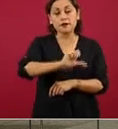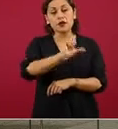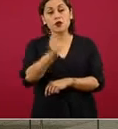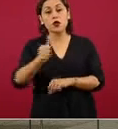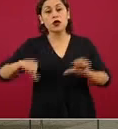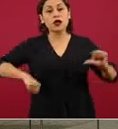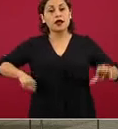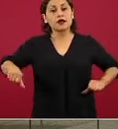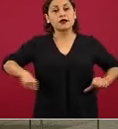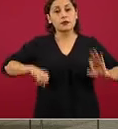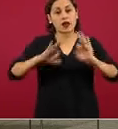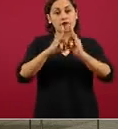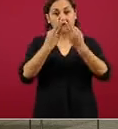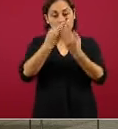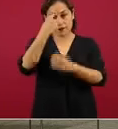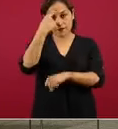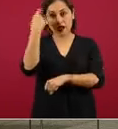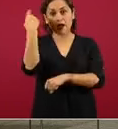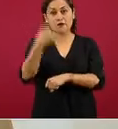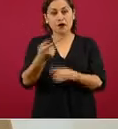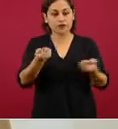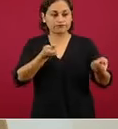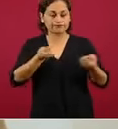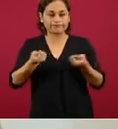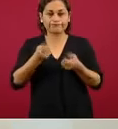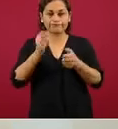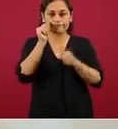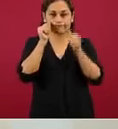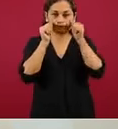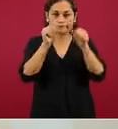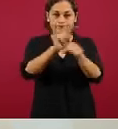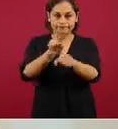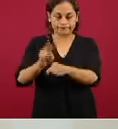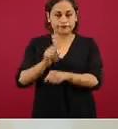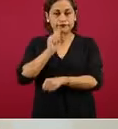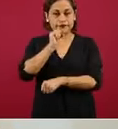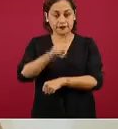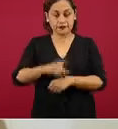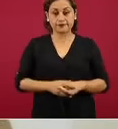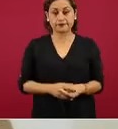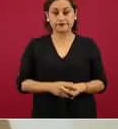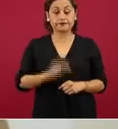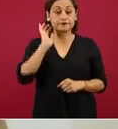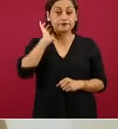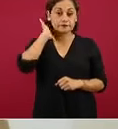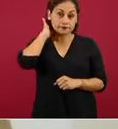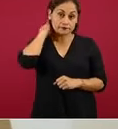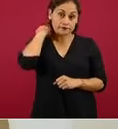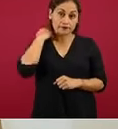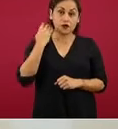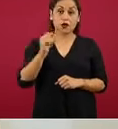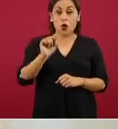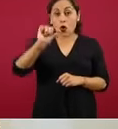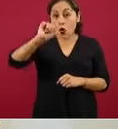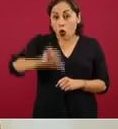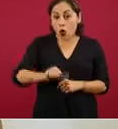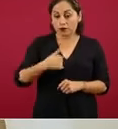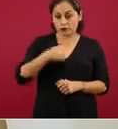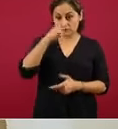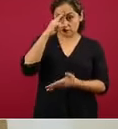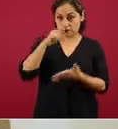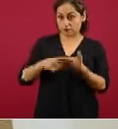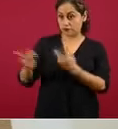su respuesta y control. El día de hoy, yo creo que en unos minutos se incorporará el